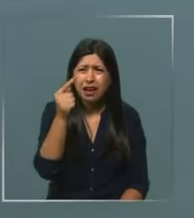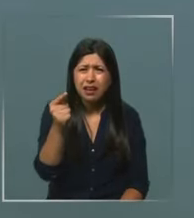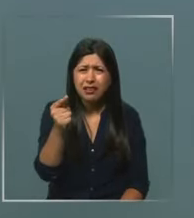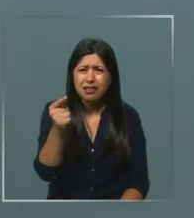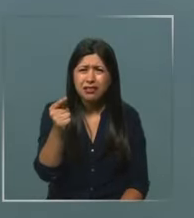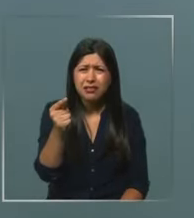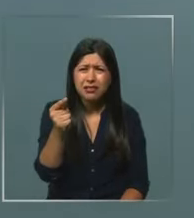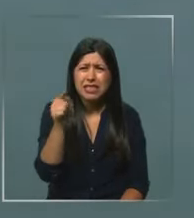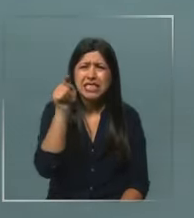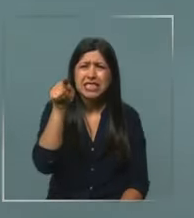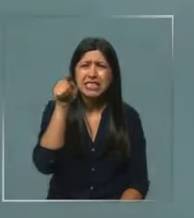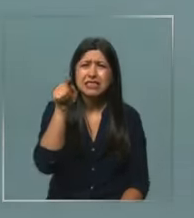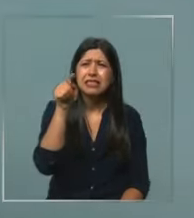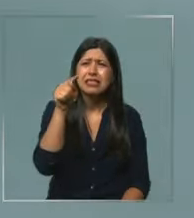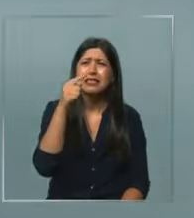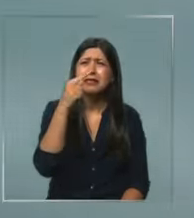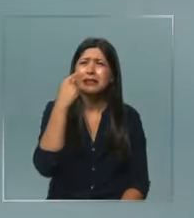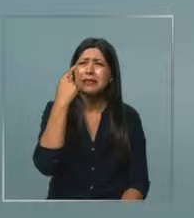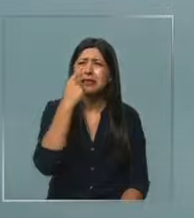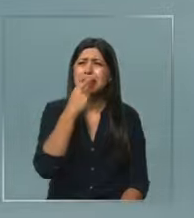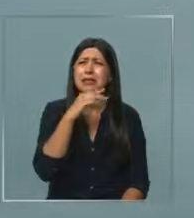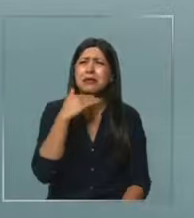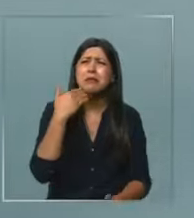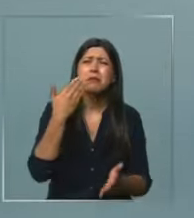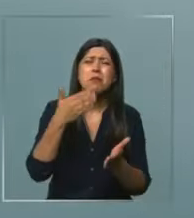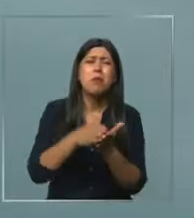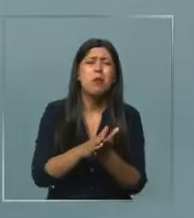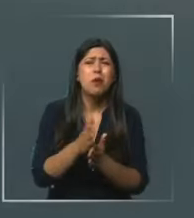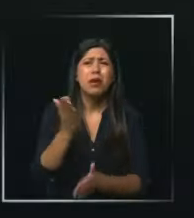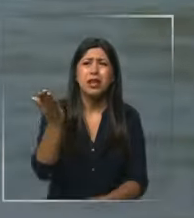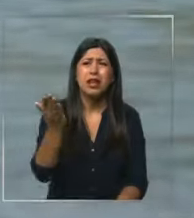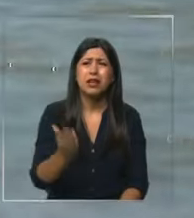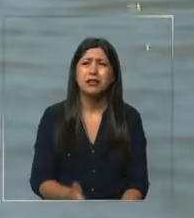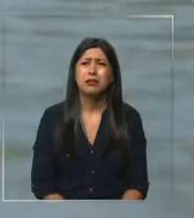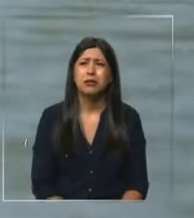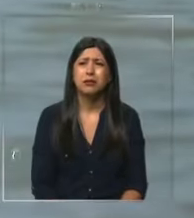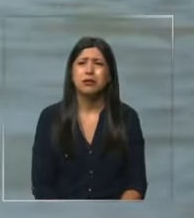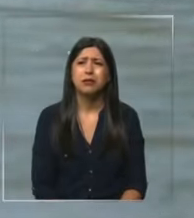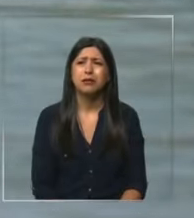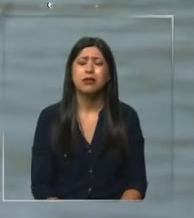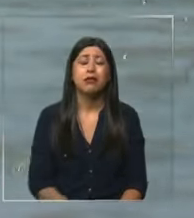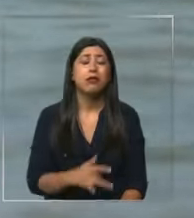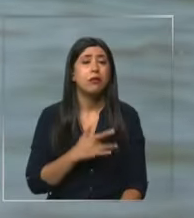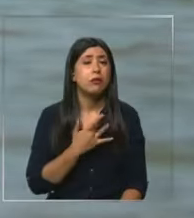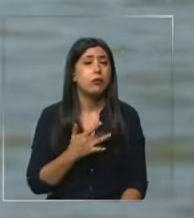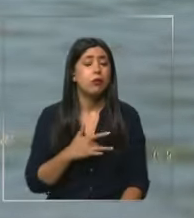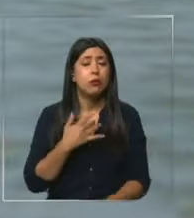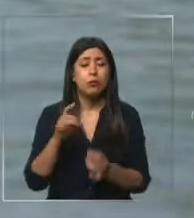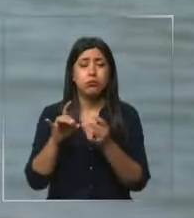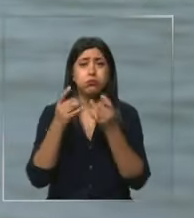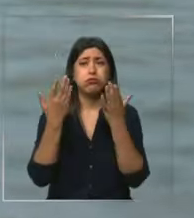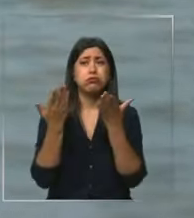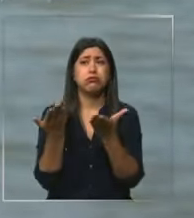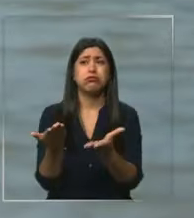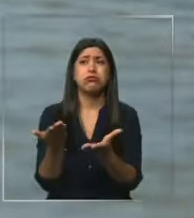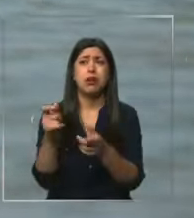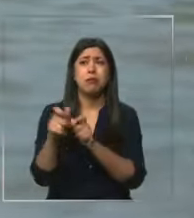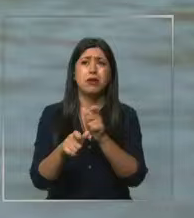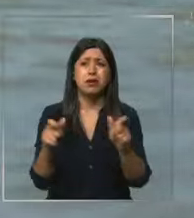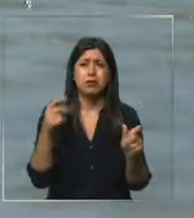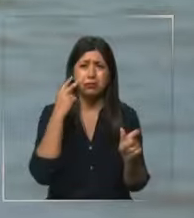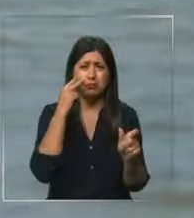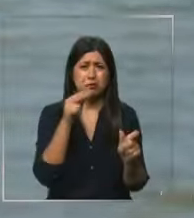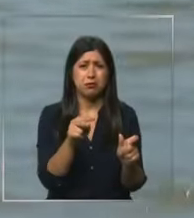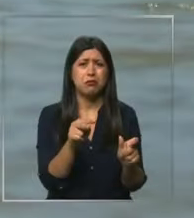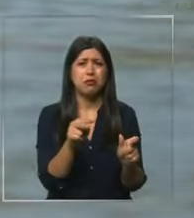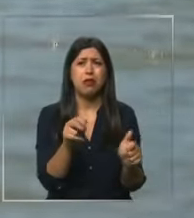como... está como muriendo ya. Una lamentable sorpresa es la que se llevaron los vecinos de